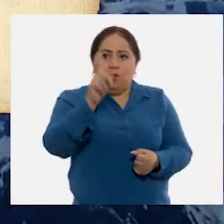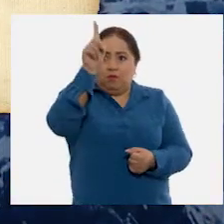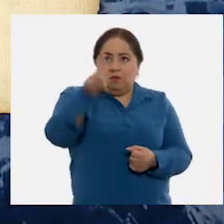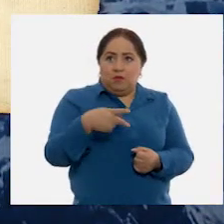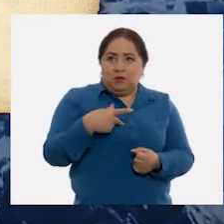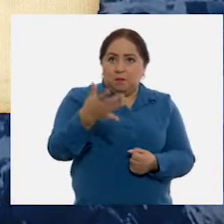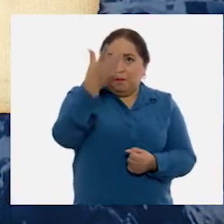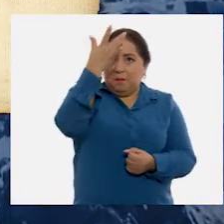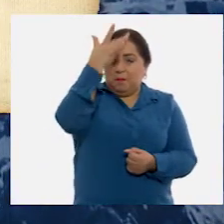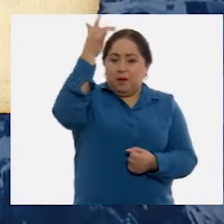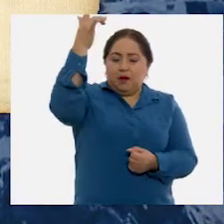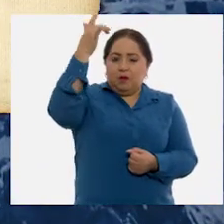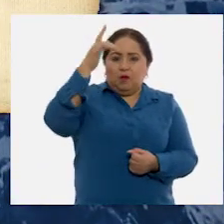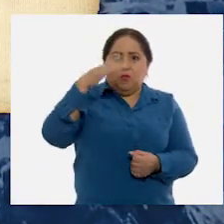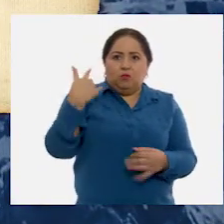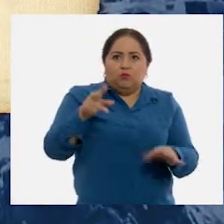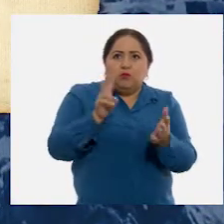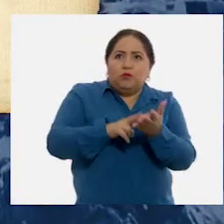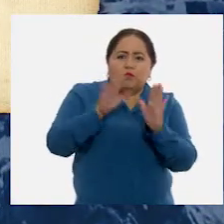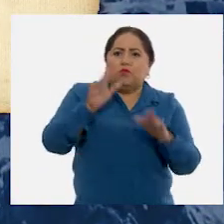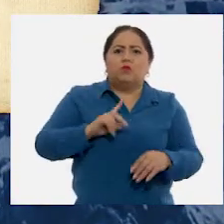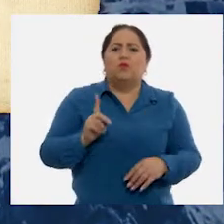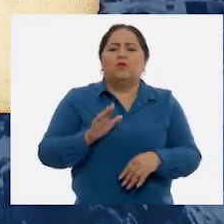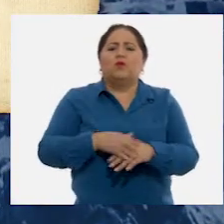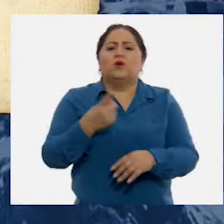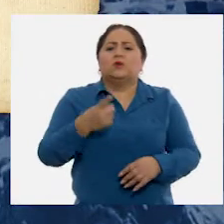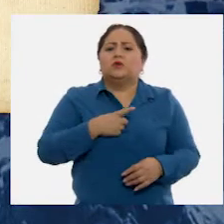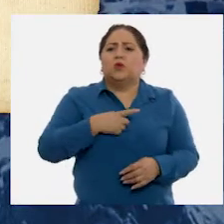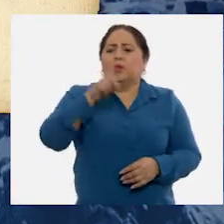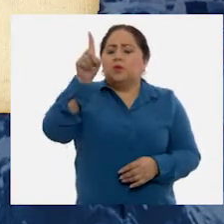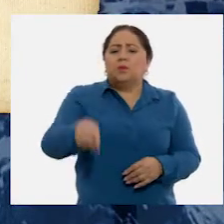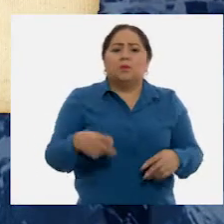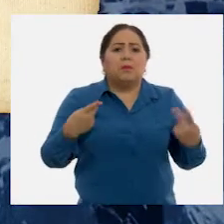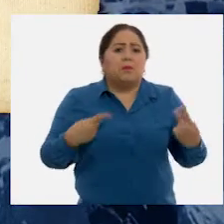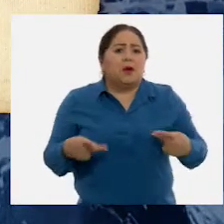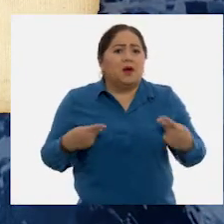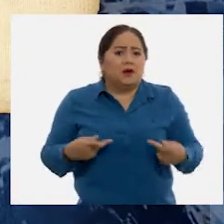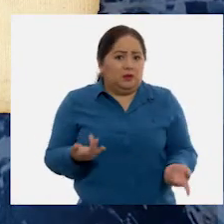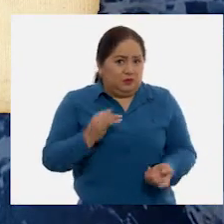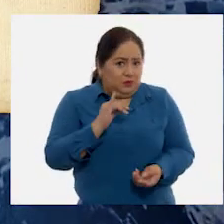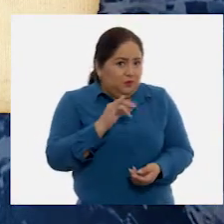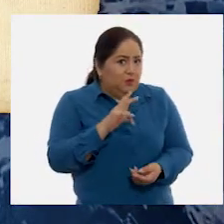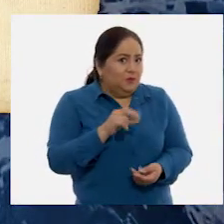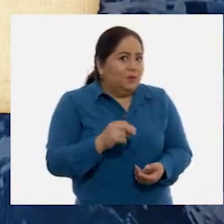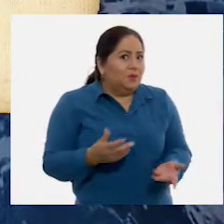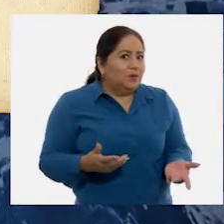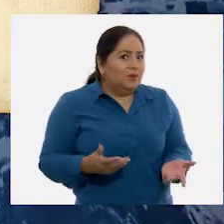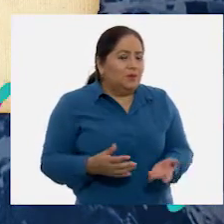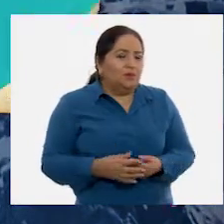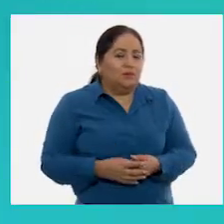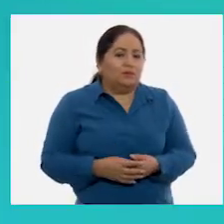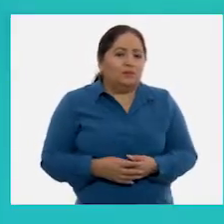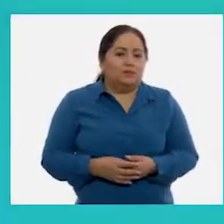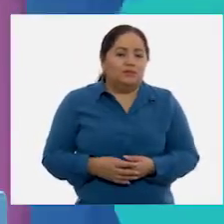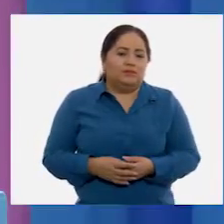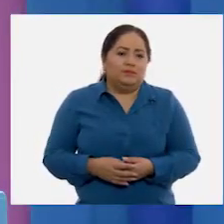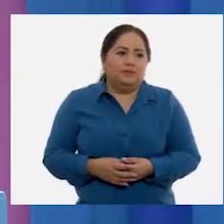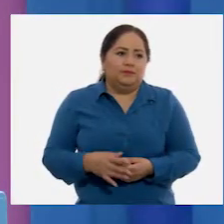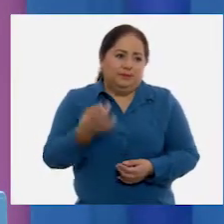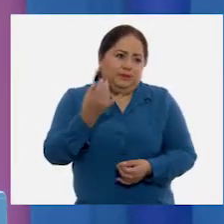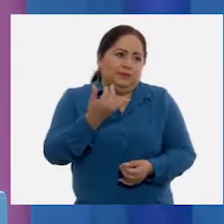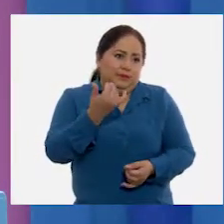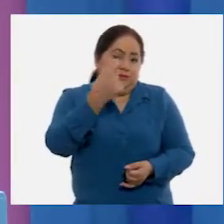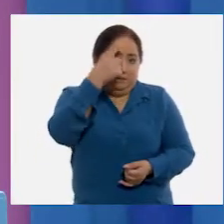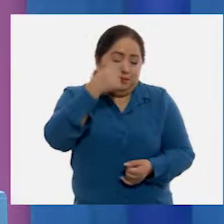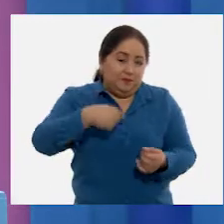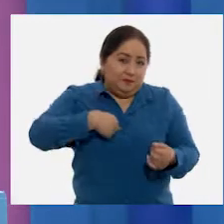mágico, místico y tan venerado, porque no es más que un ser humano, ¿cierto? Y bueno, claro, pues ahí podemos ver que